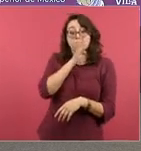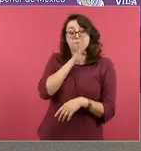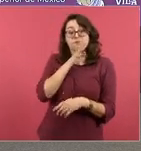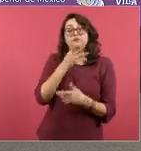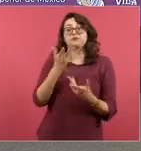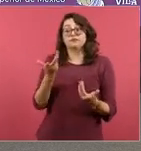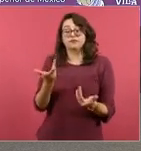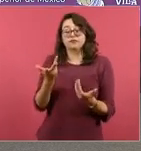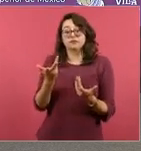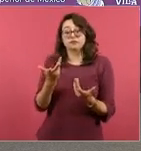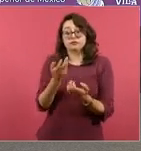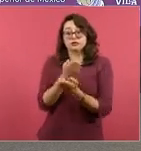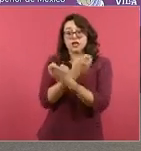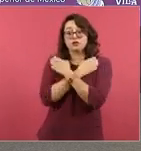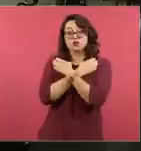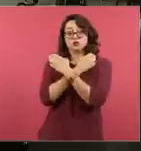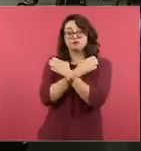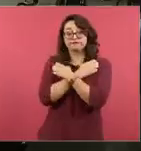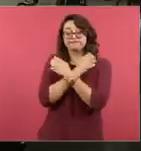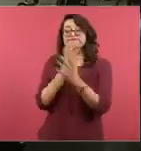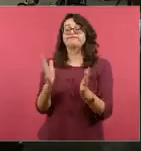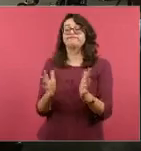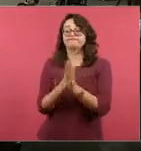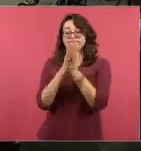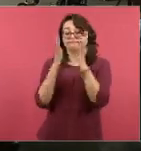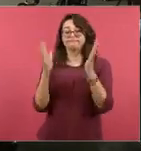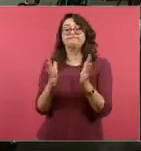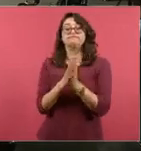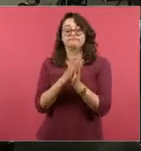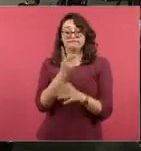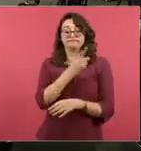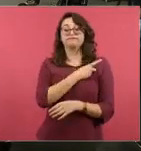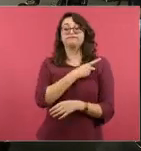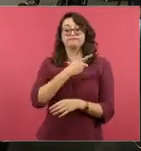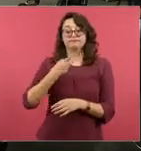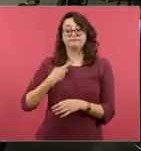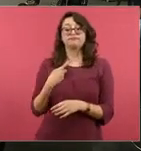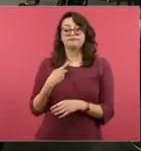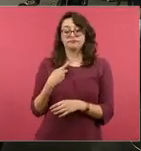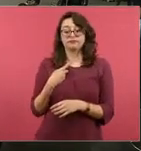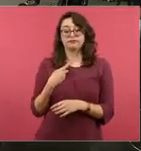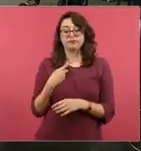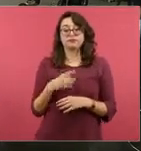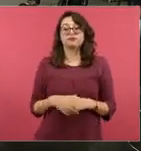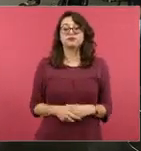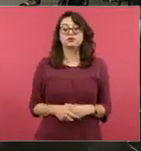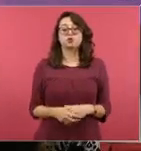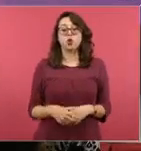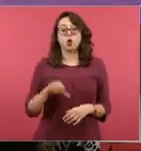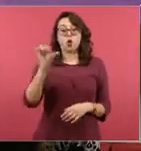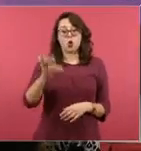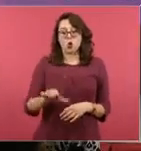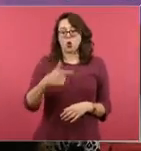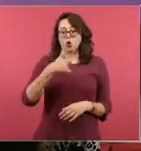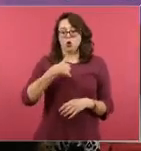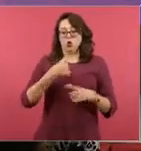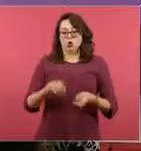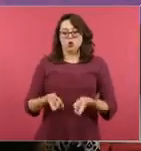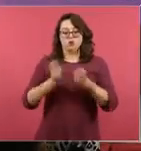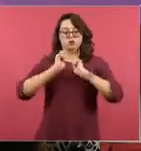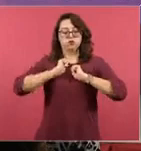en educación participamos. En este caso, a mí me toca hacer notar